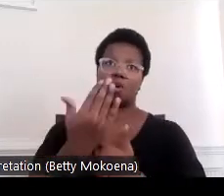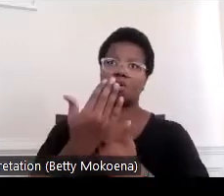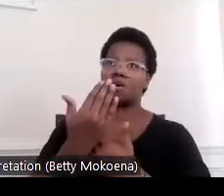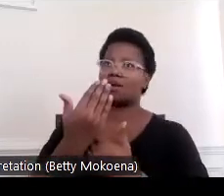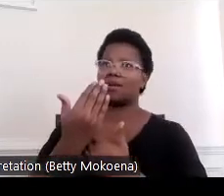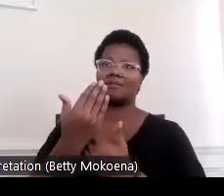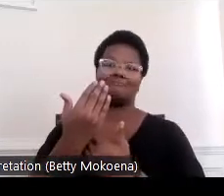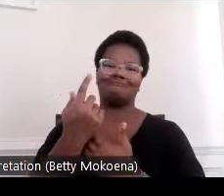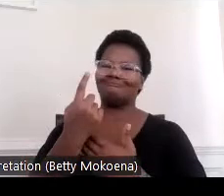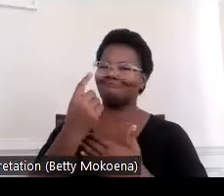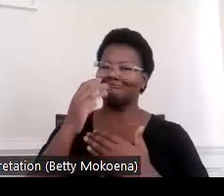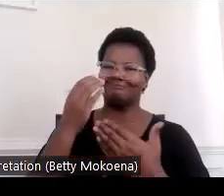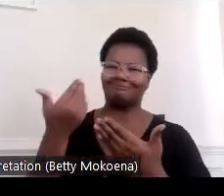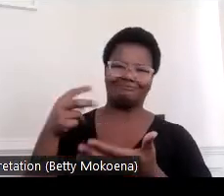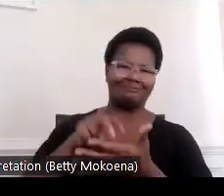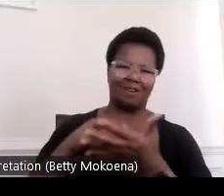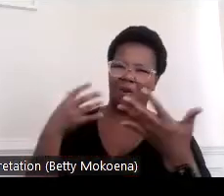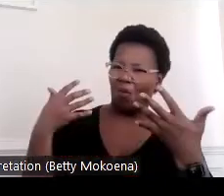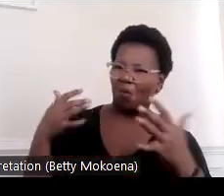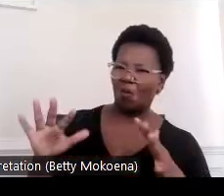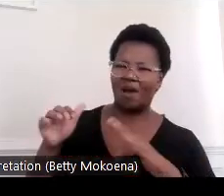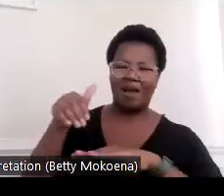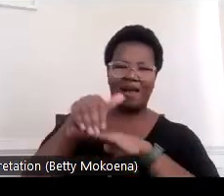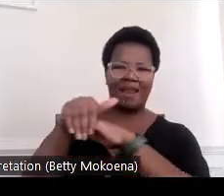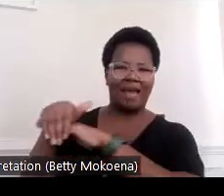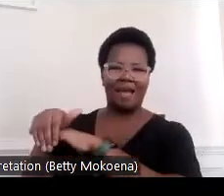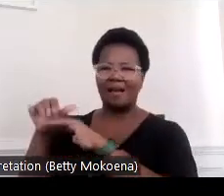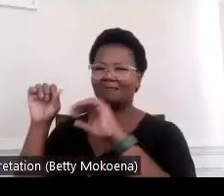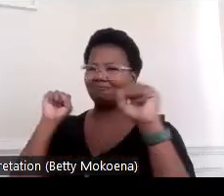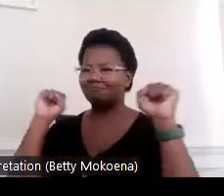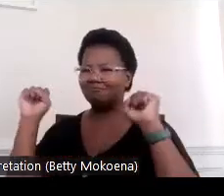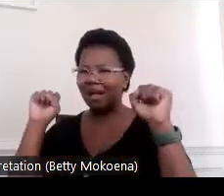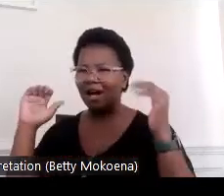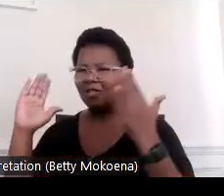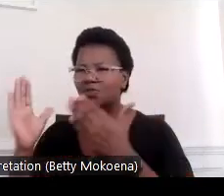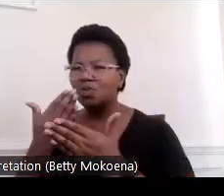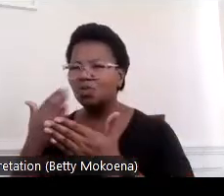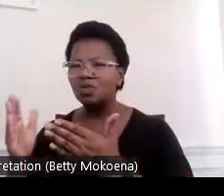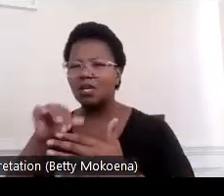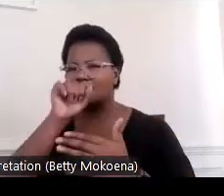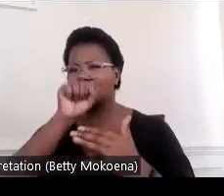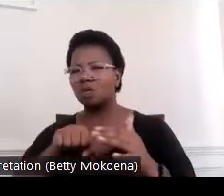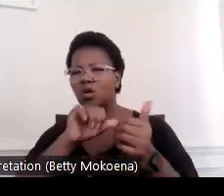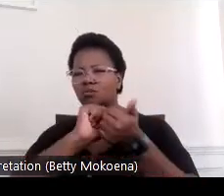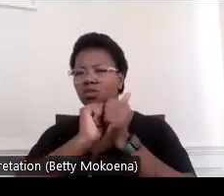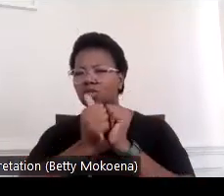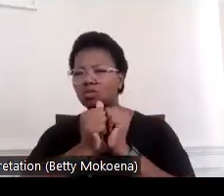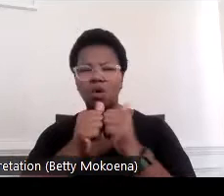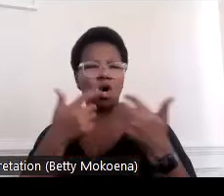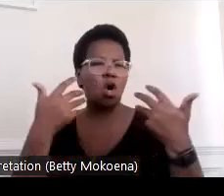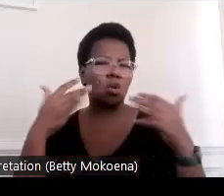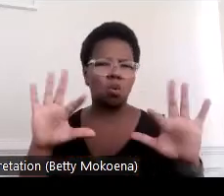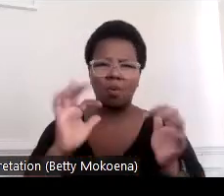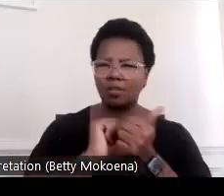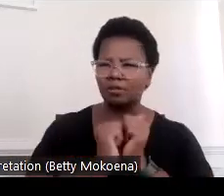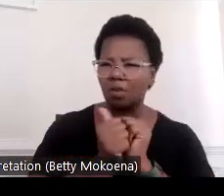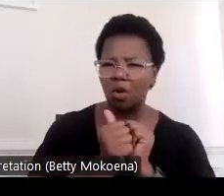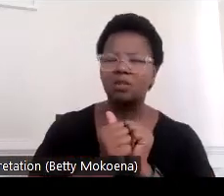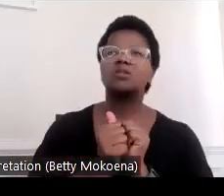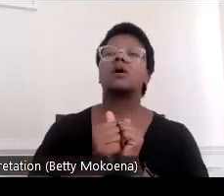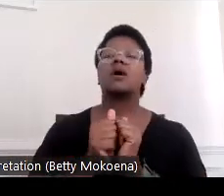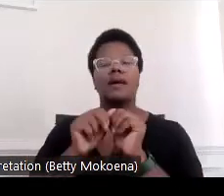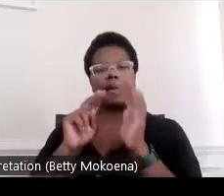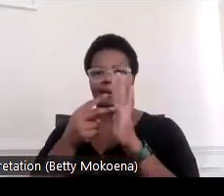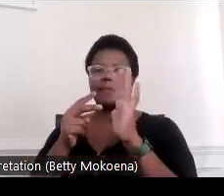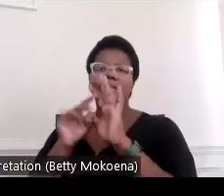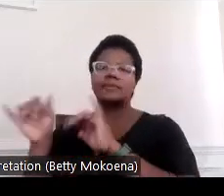otros que les gusta que no les gusta Si les gusta levantarse de temprano mañana les gusta la música así en alto